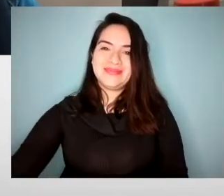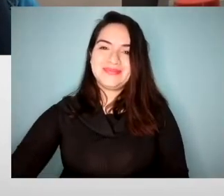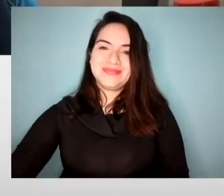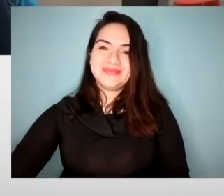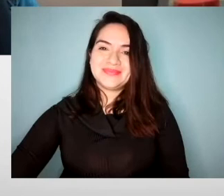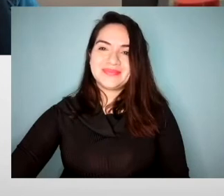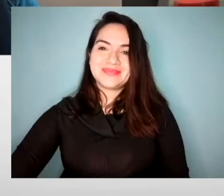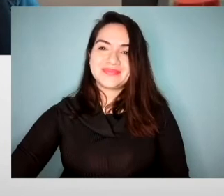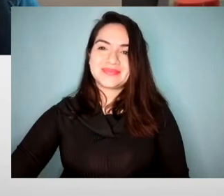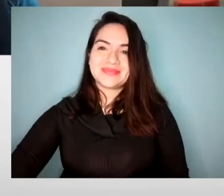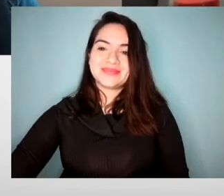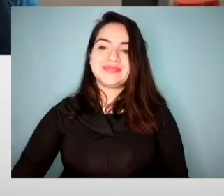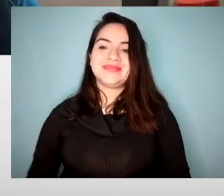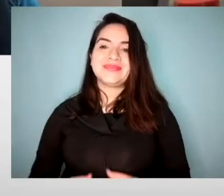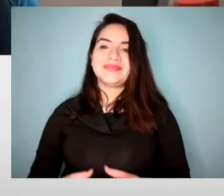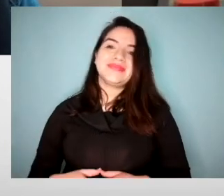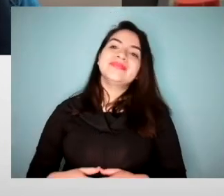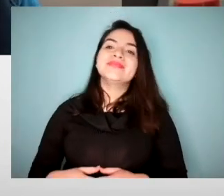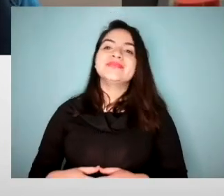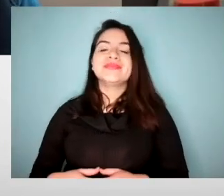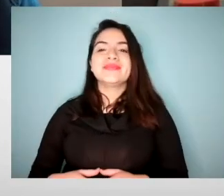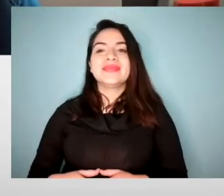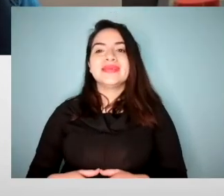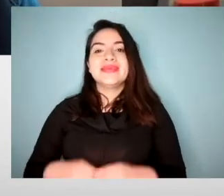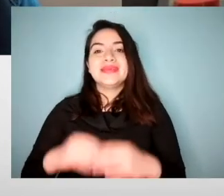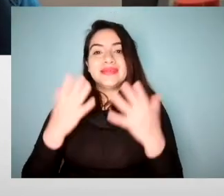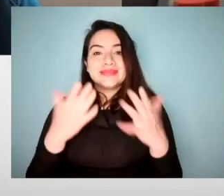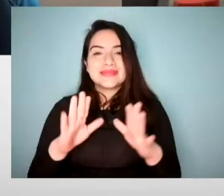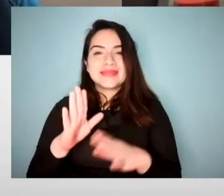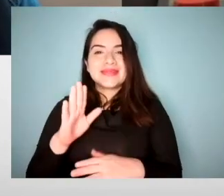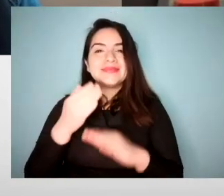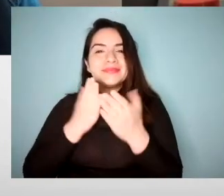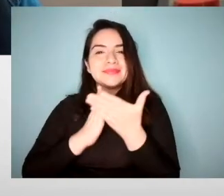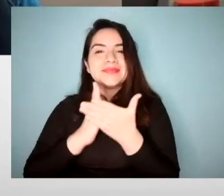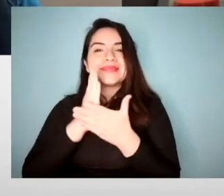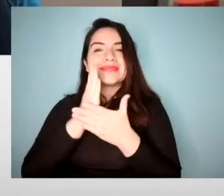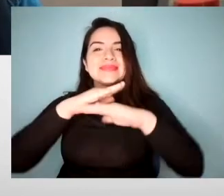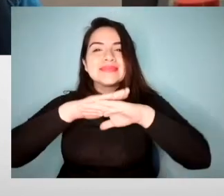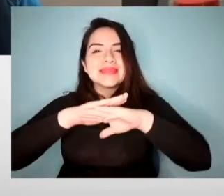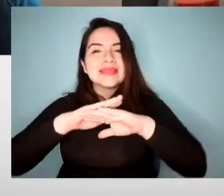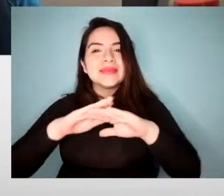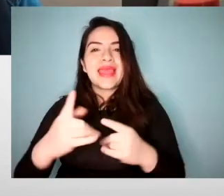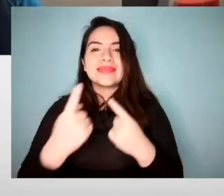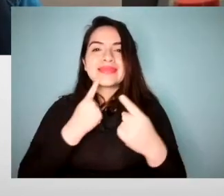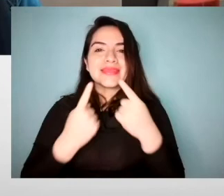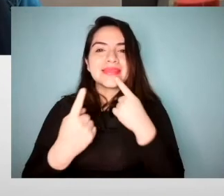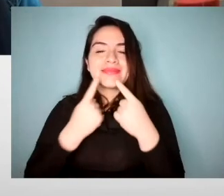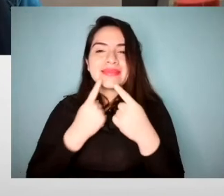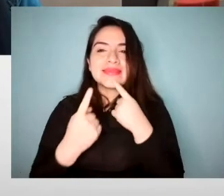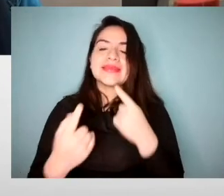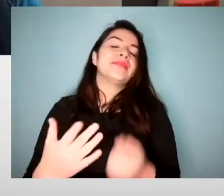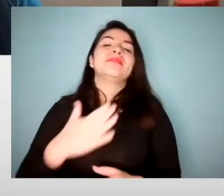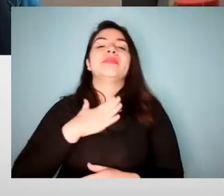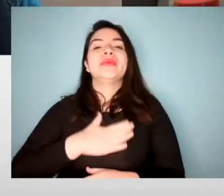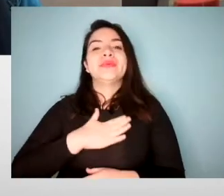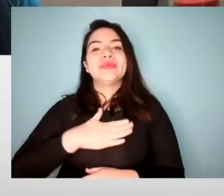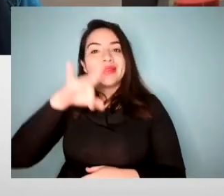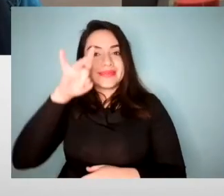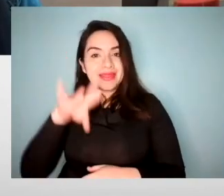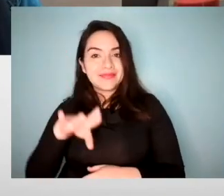bien. Ya como para ir cerrando la entrevista, me gustaría saber, bien, nos has comentado